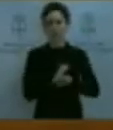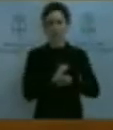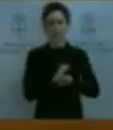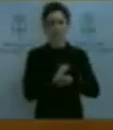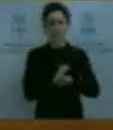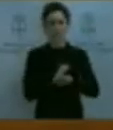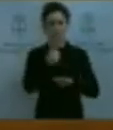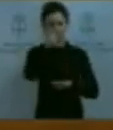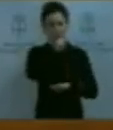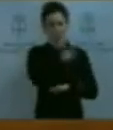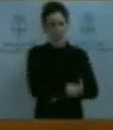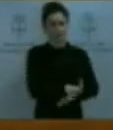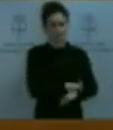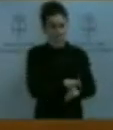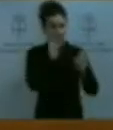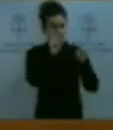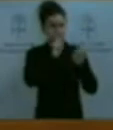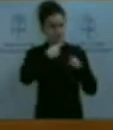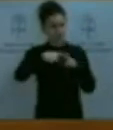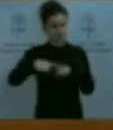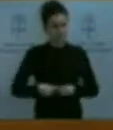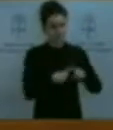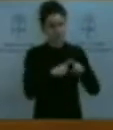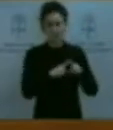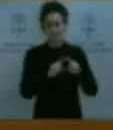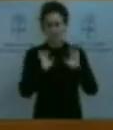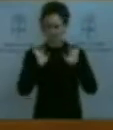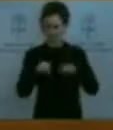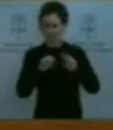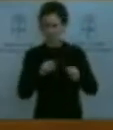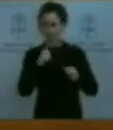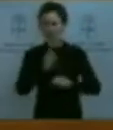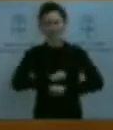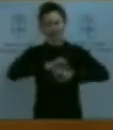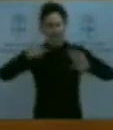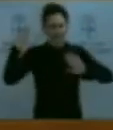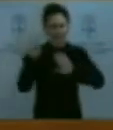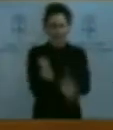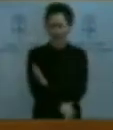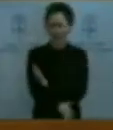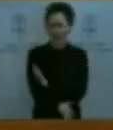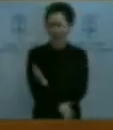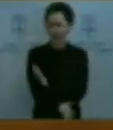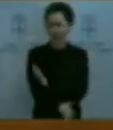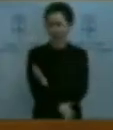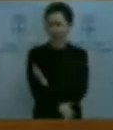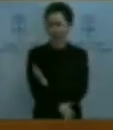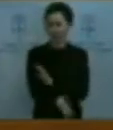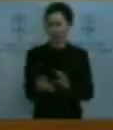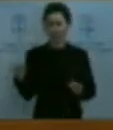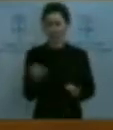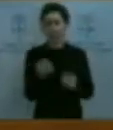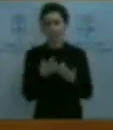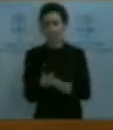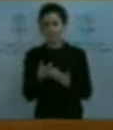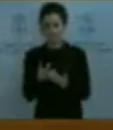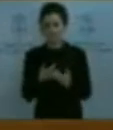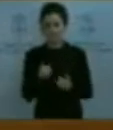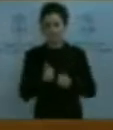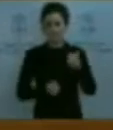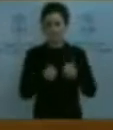defendido con claridad y con rotundidad la necesidad de igualar la EBAU, o sea, de que haya la misma EBAU en todo el